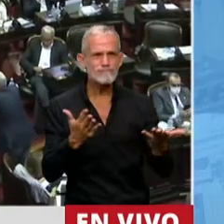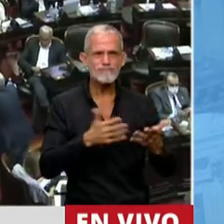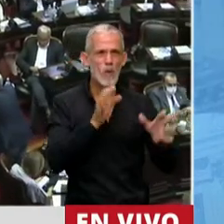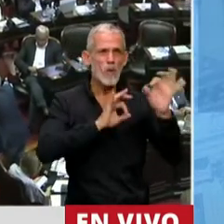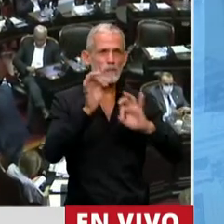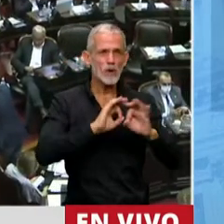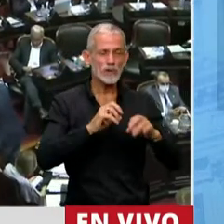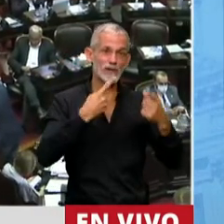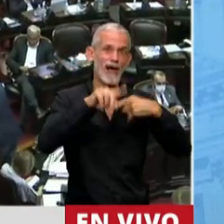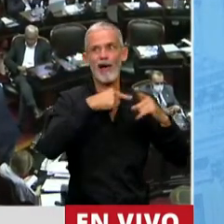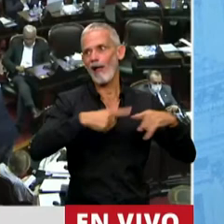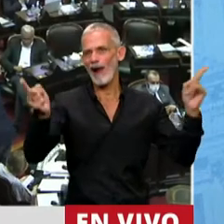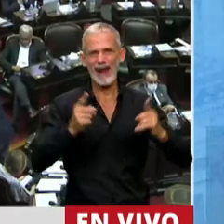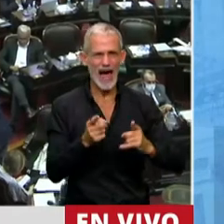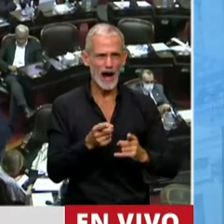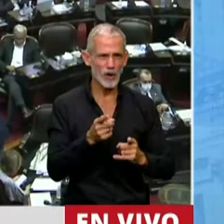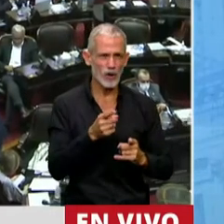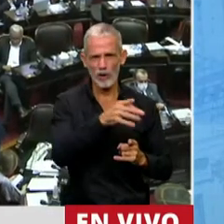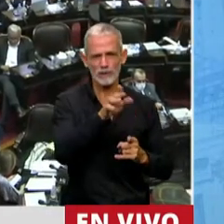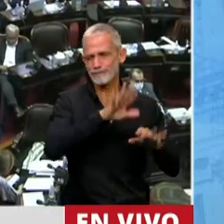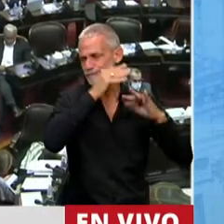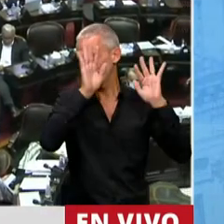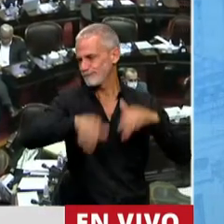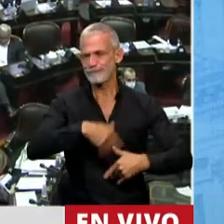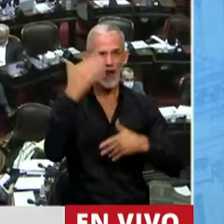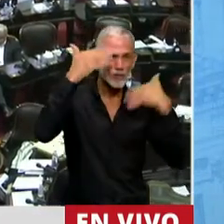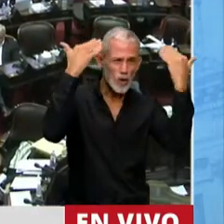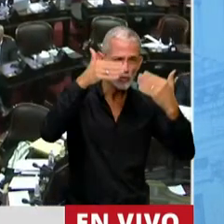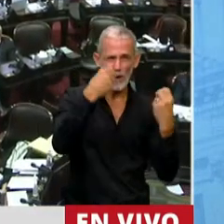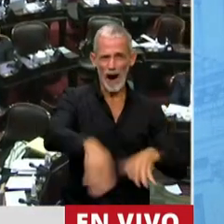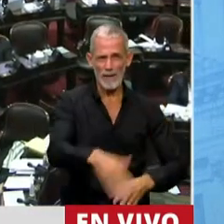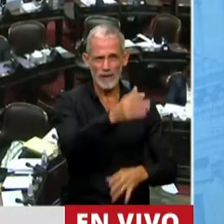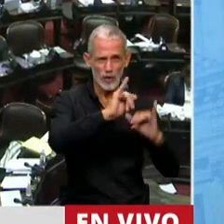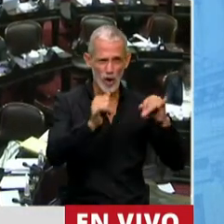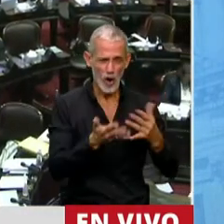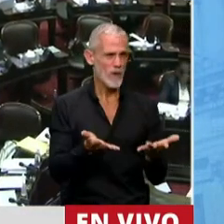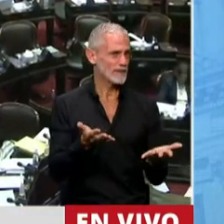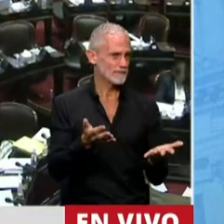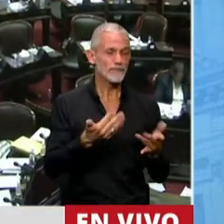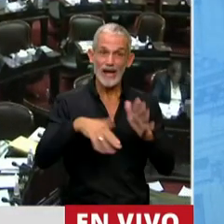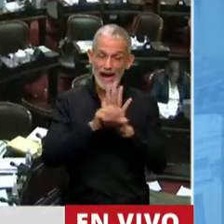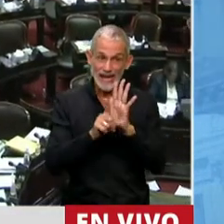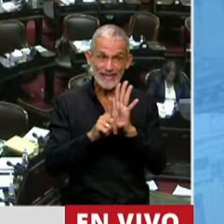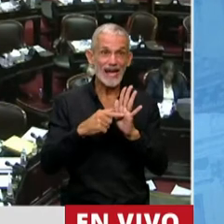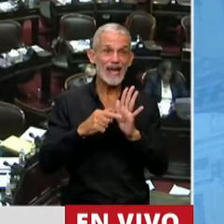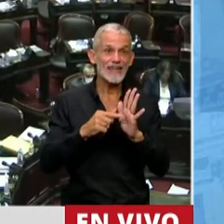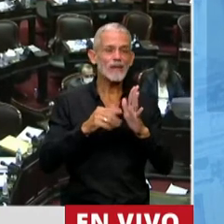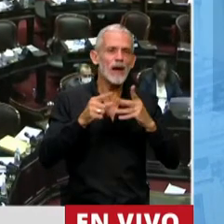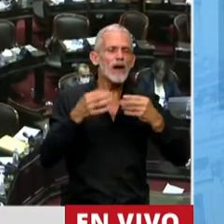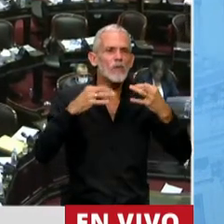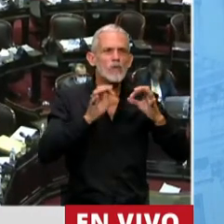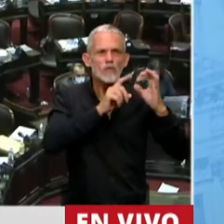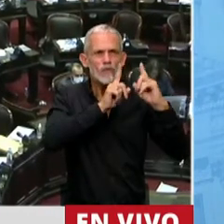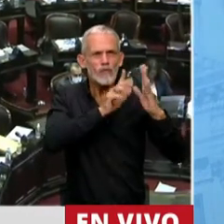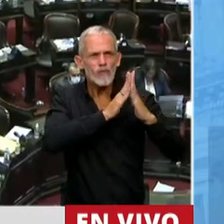burocratización inútil que atenta contra sus sueños y el futuro de la Argentina. que esta ley no se pierda en el camino,